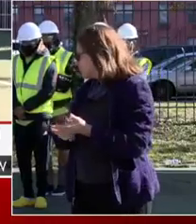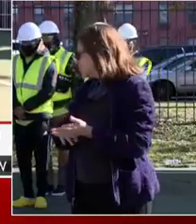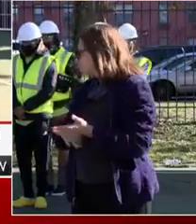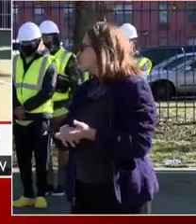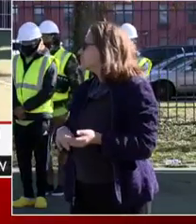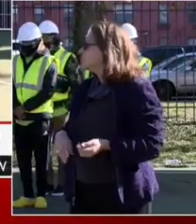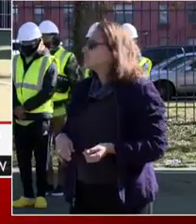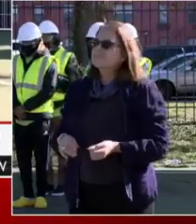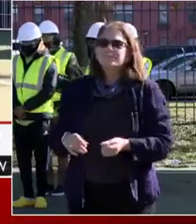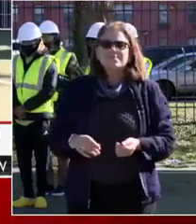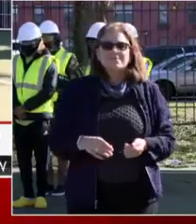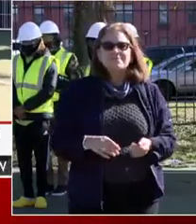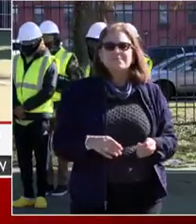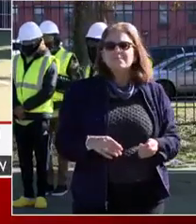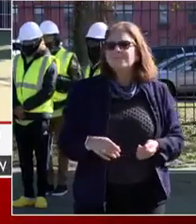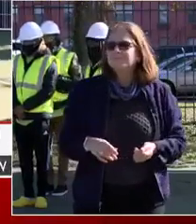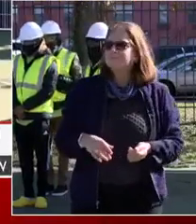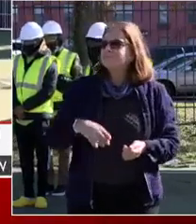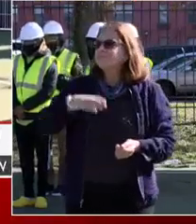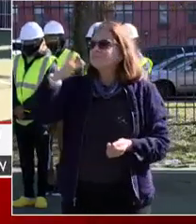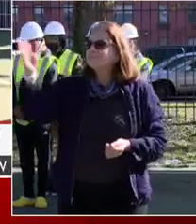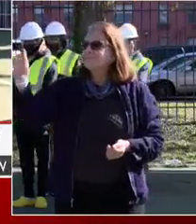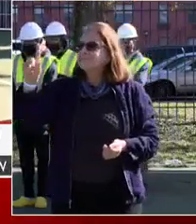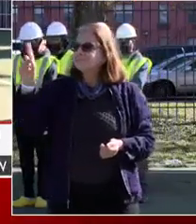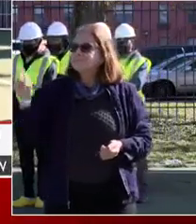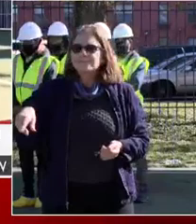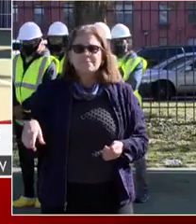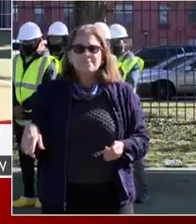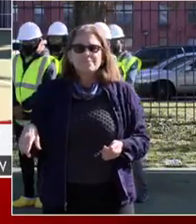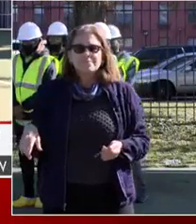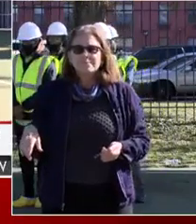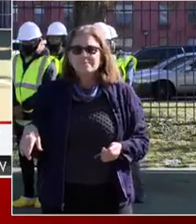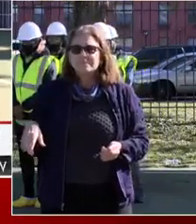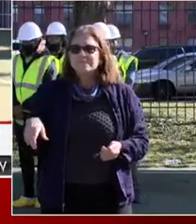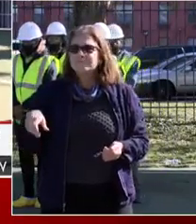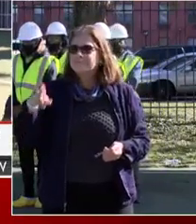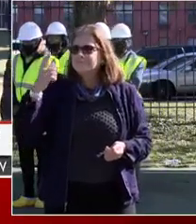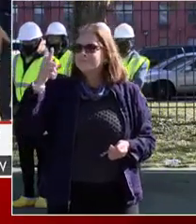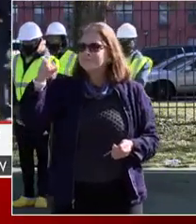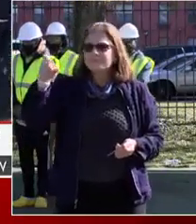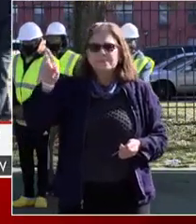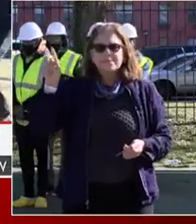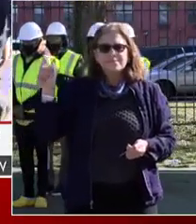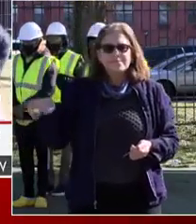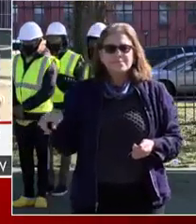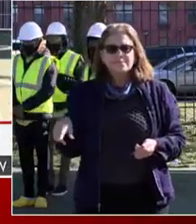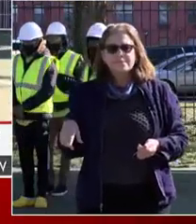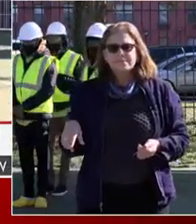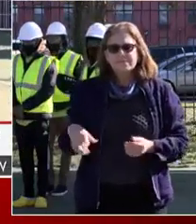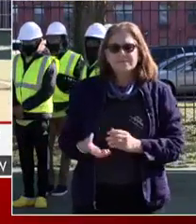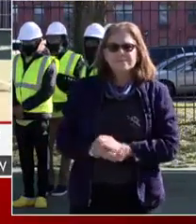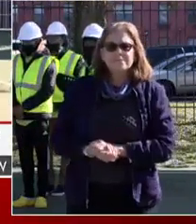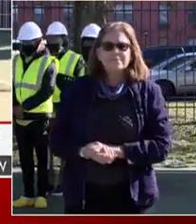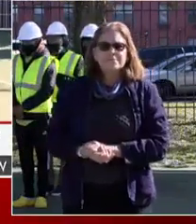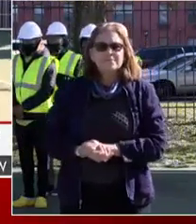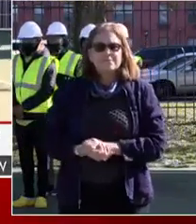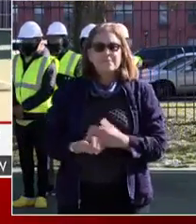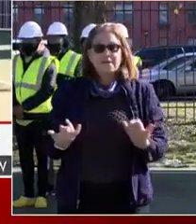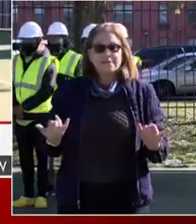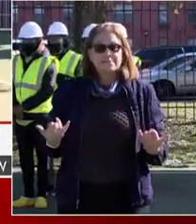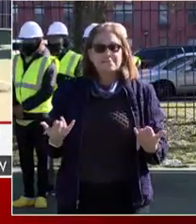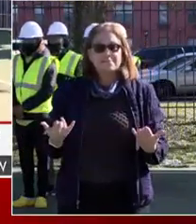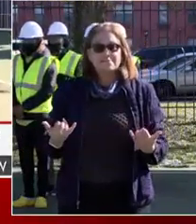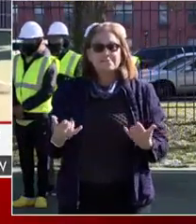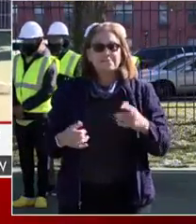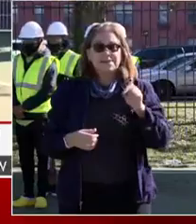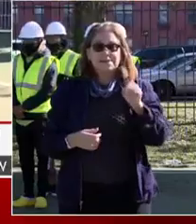And Mayor Bowser, if I could, an off-topic for you. Sure. This morning, the D.C. Council is considering legislation, having a hearing